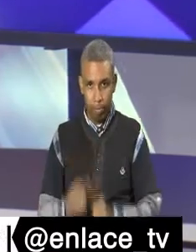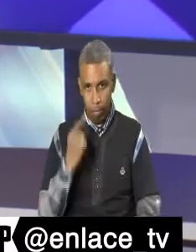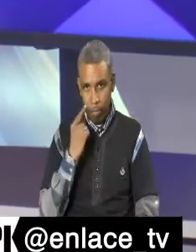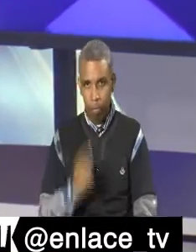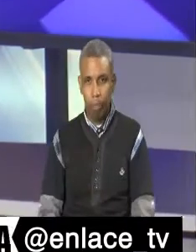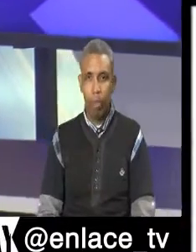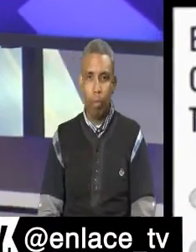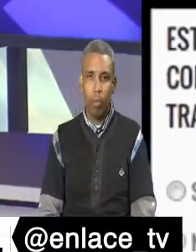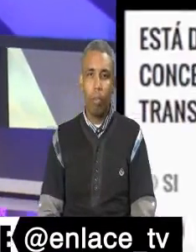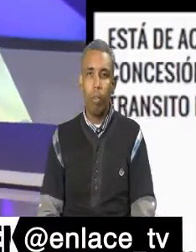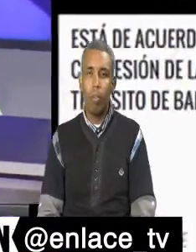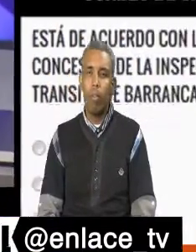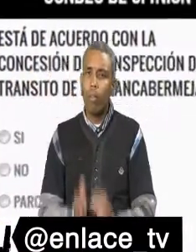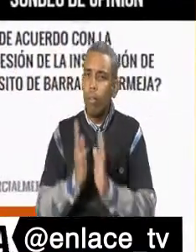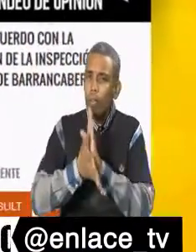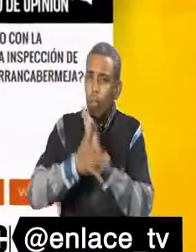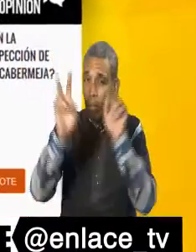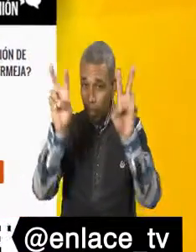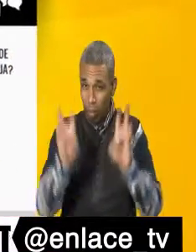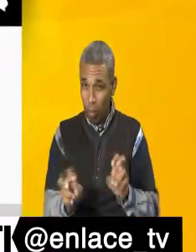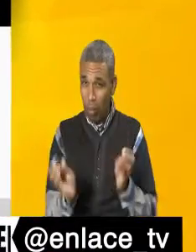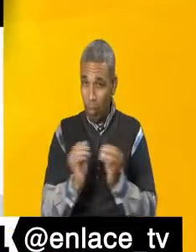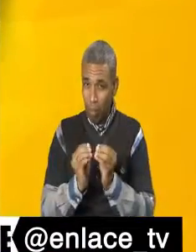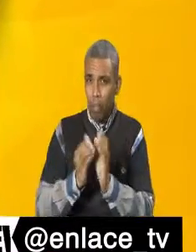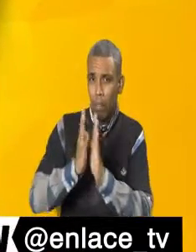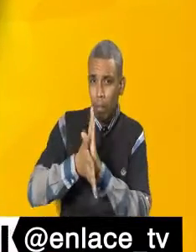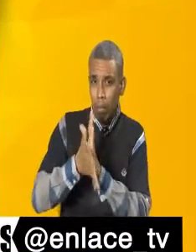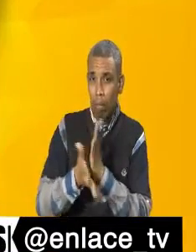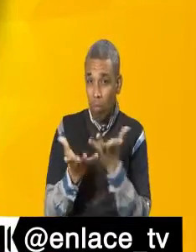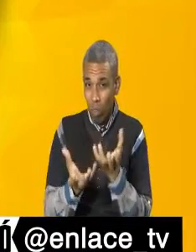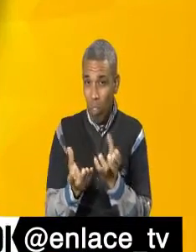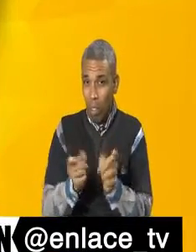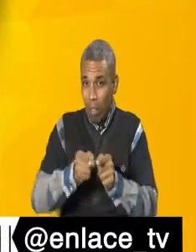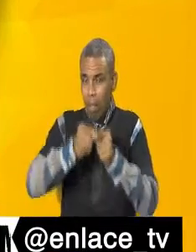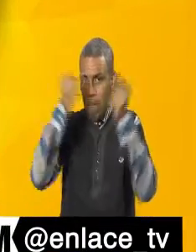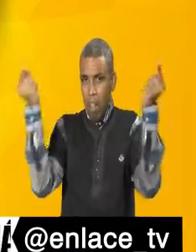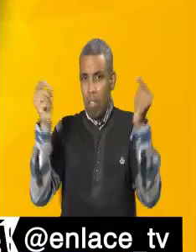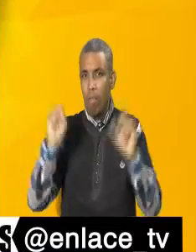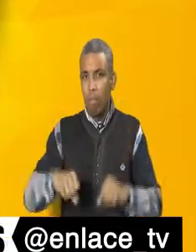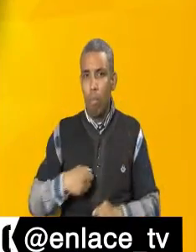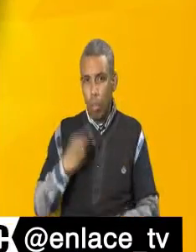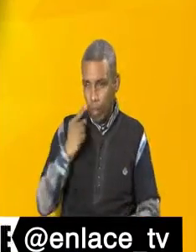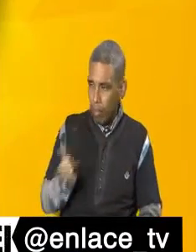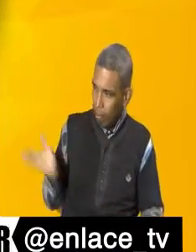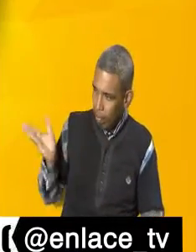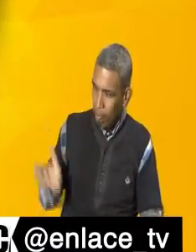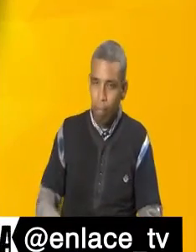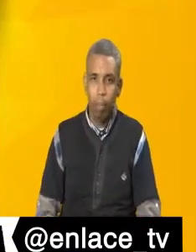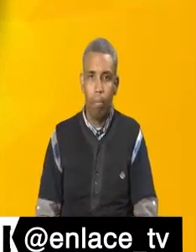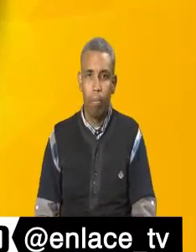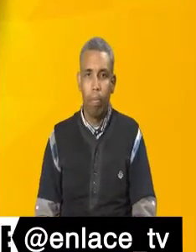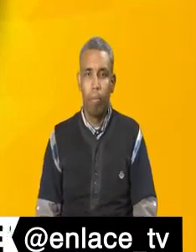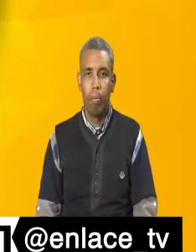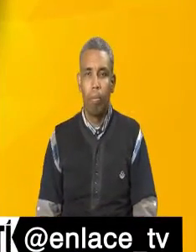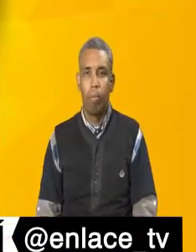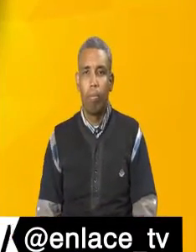comunidad el acontecer de la ciudad y de la región. Esta y otras informaciones de Enlace Noticias las pueden hallar en nuestra página web